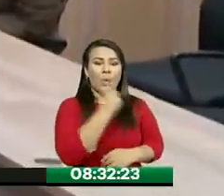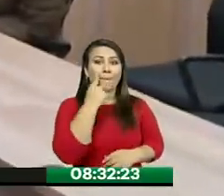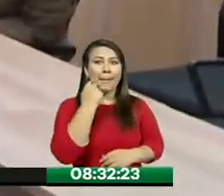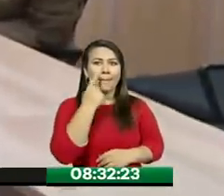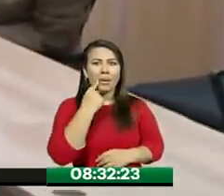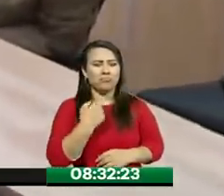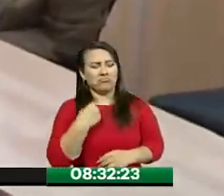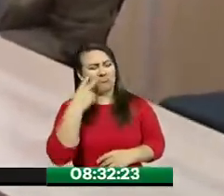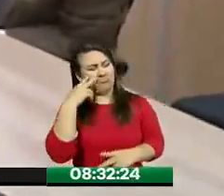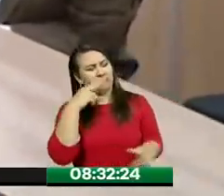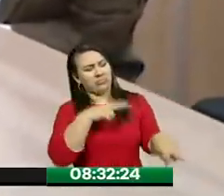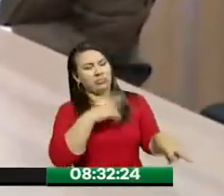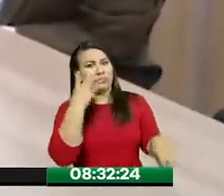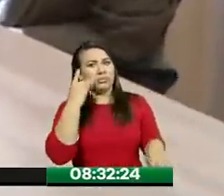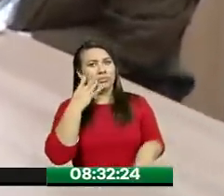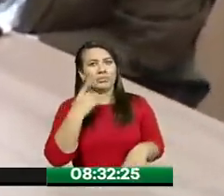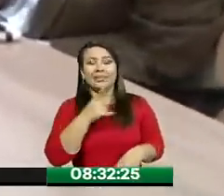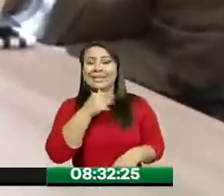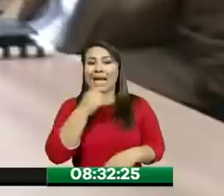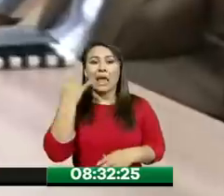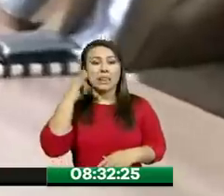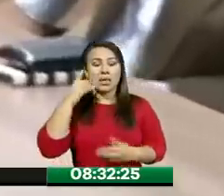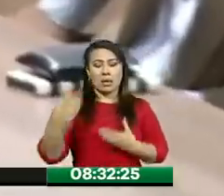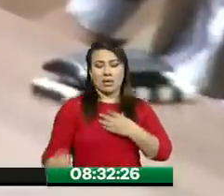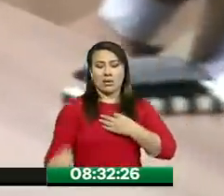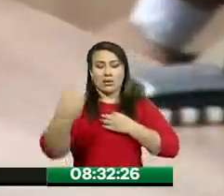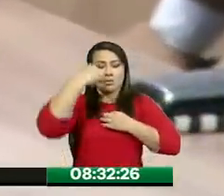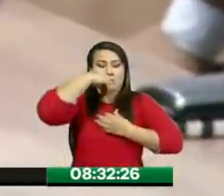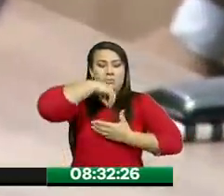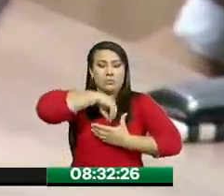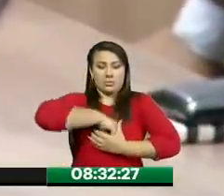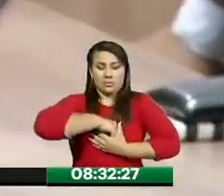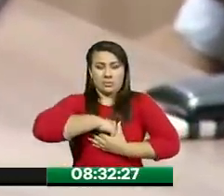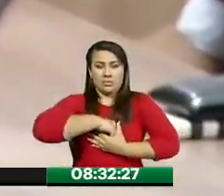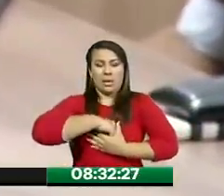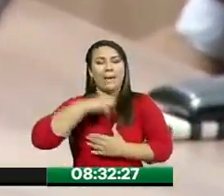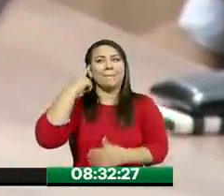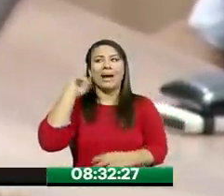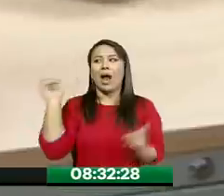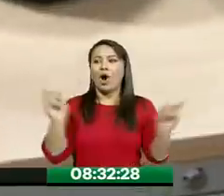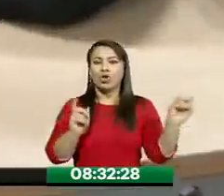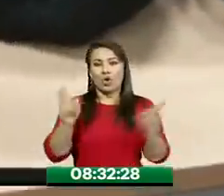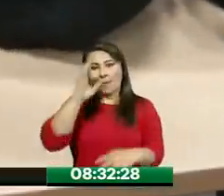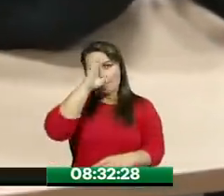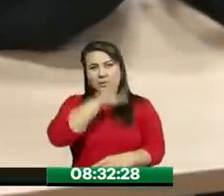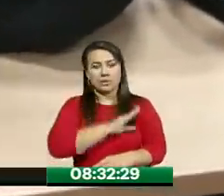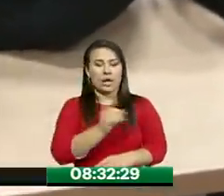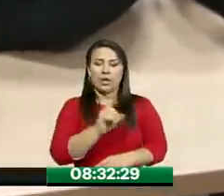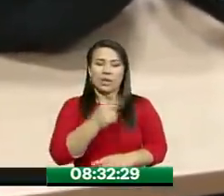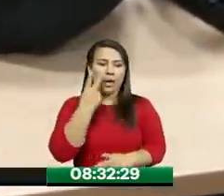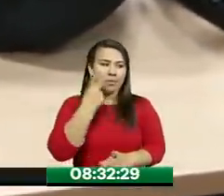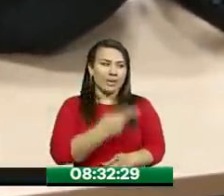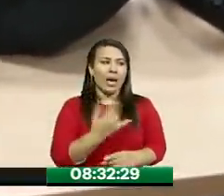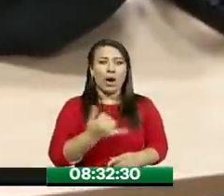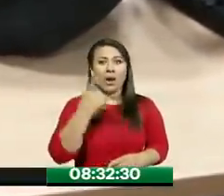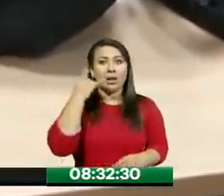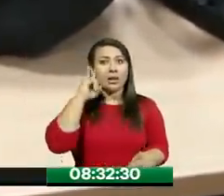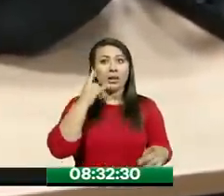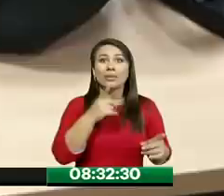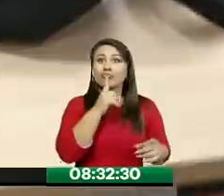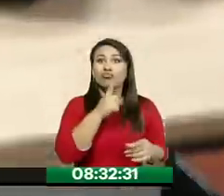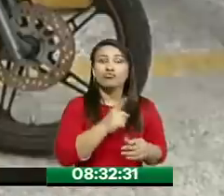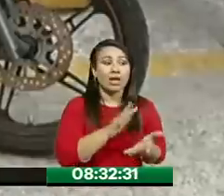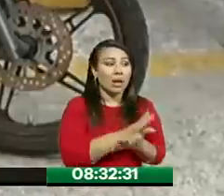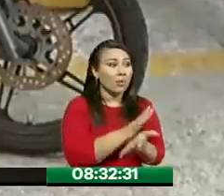Muchas gracias, Rosalena. Amigos televidentes, nos encontramos en la avenida Paseo del Parque, frente al Parque Samanes, donde continúa